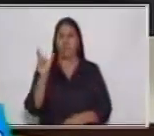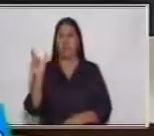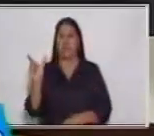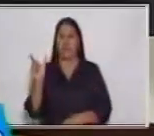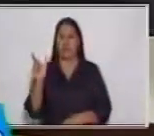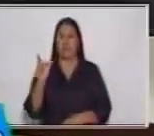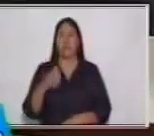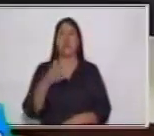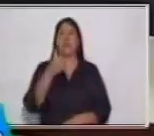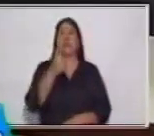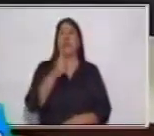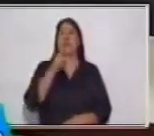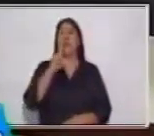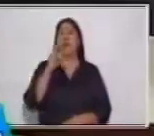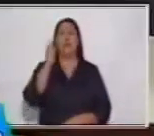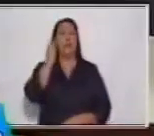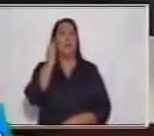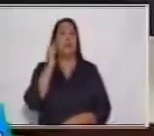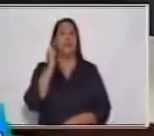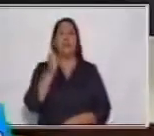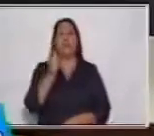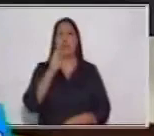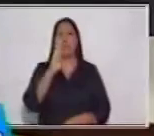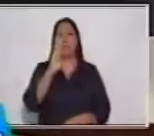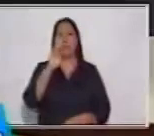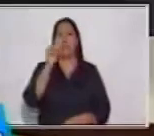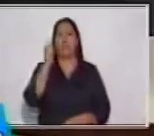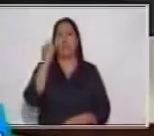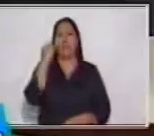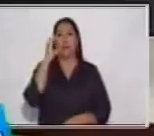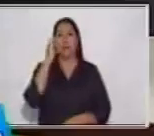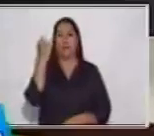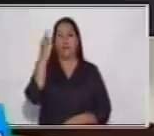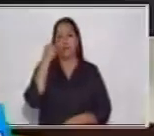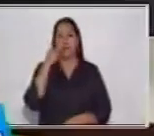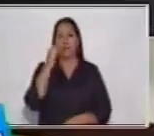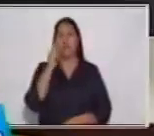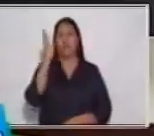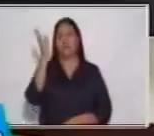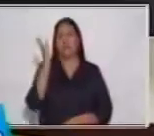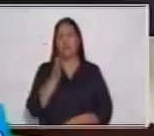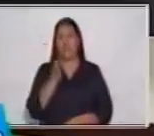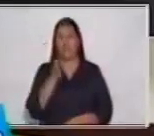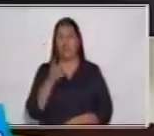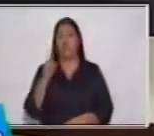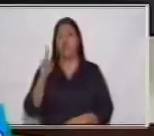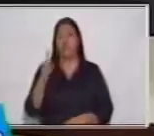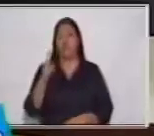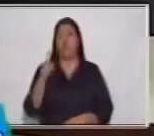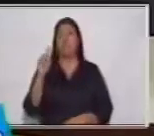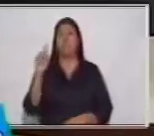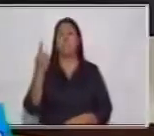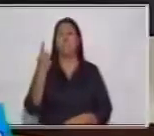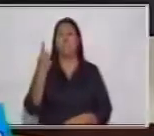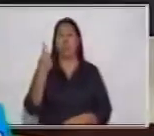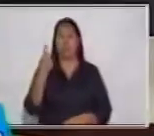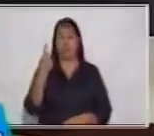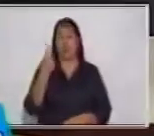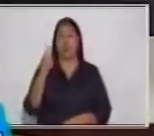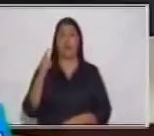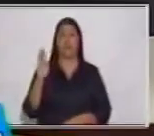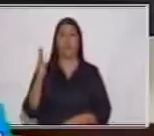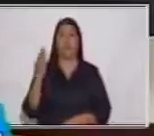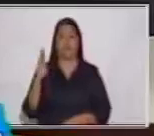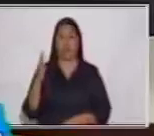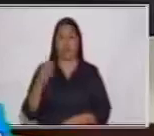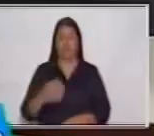algebraicas fraccionarias de primer grado del área de matemáticas. Si en casa hay alguna persona con discapacidad, este tema